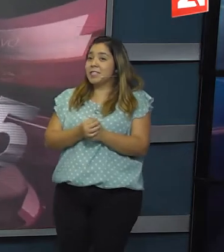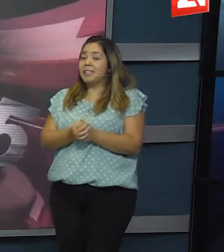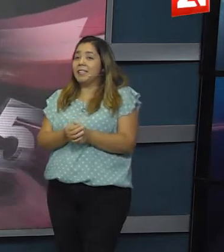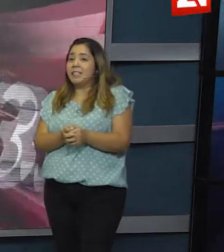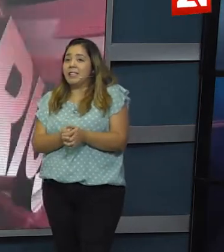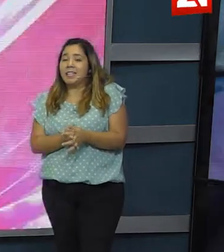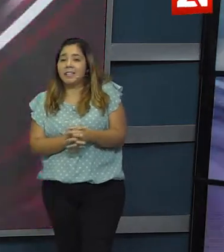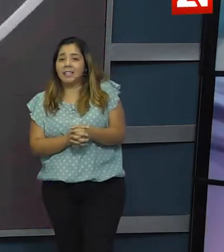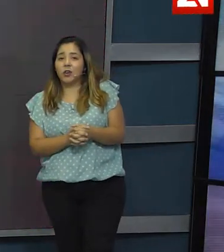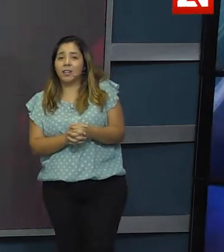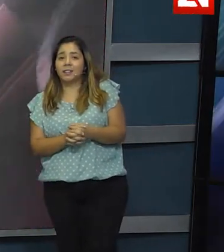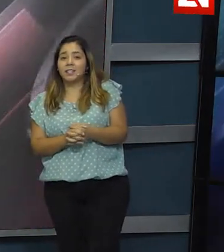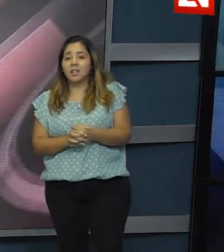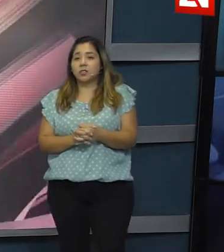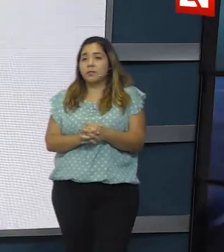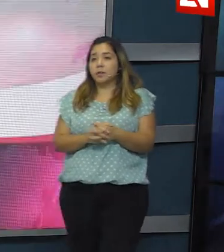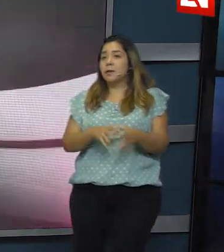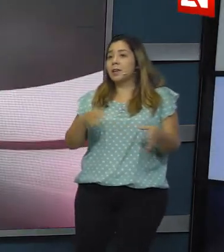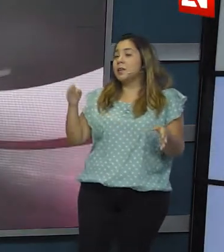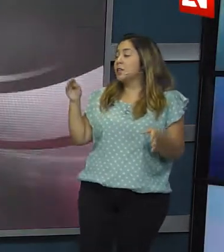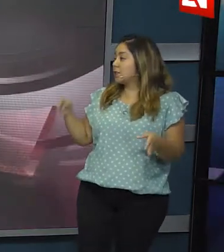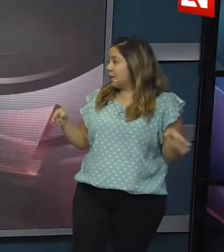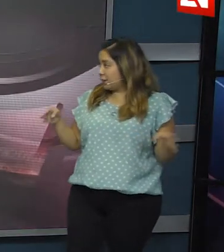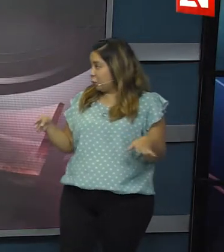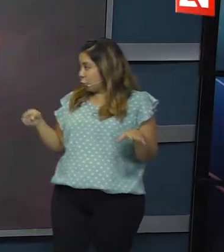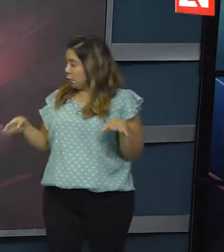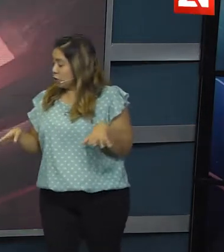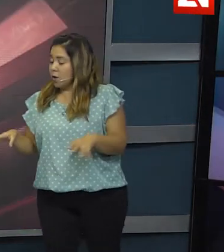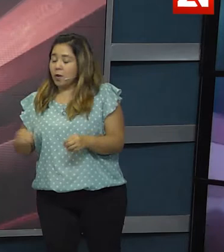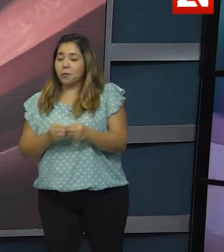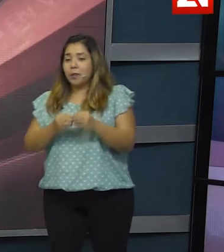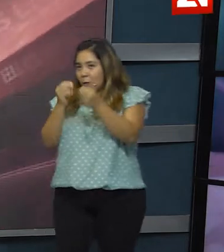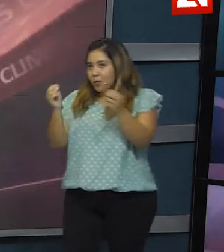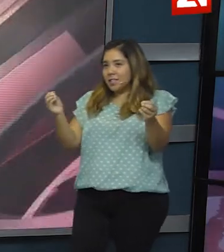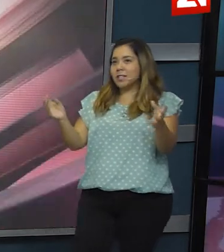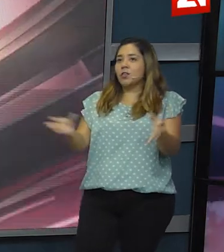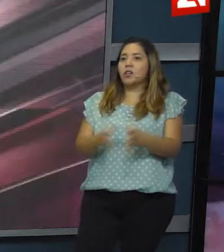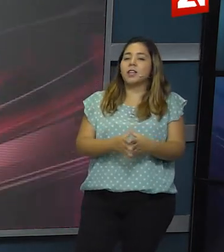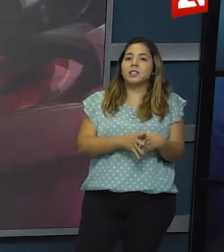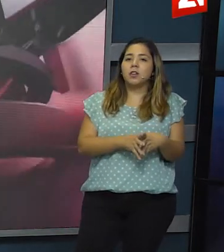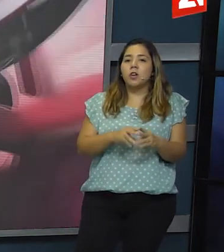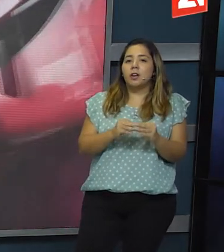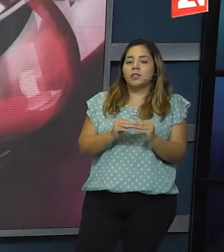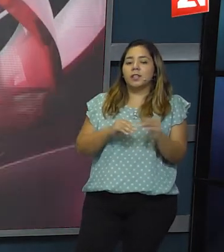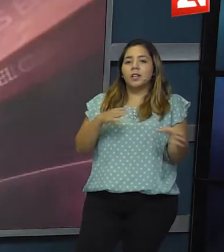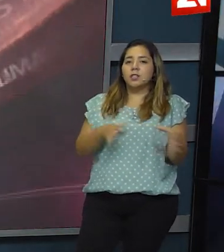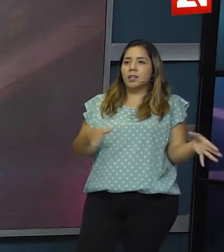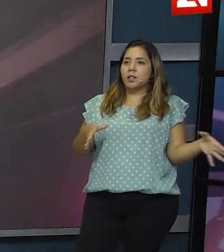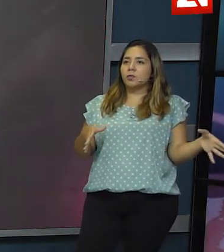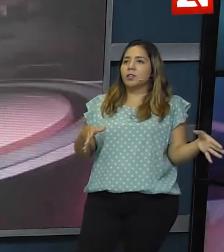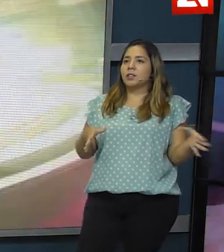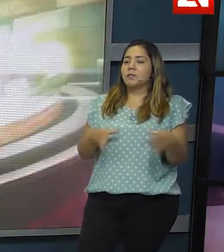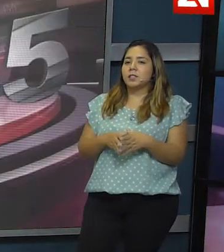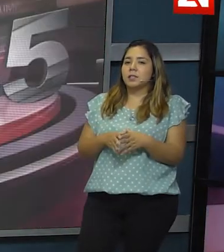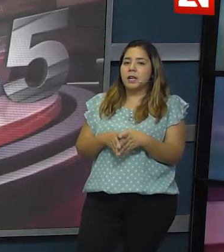oficializados en este fin de semana, pero mañana, según el informe que nos dé la gente de salud pública,